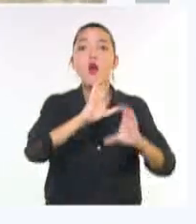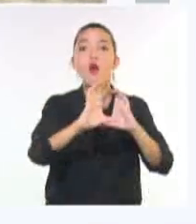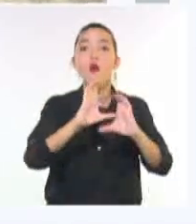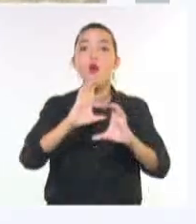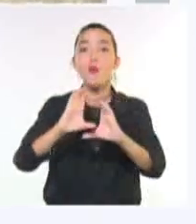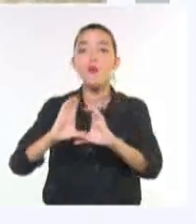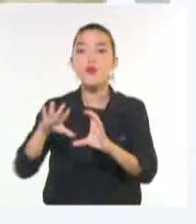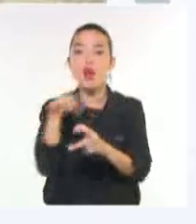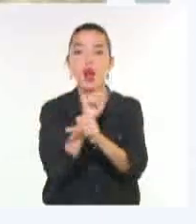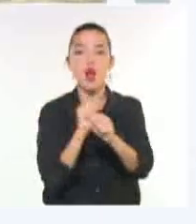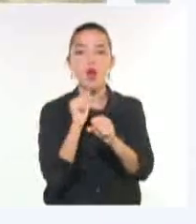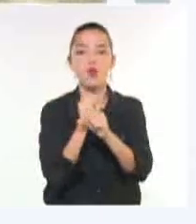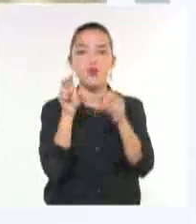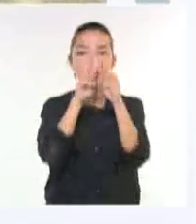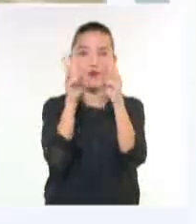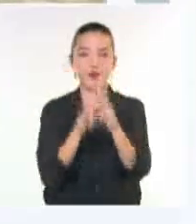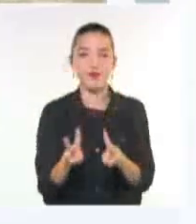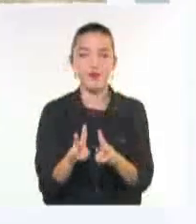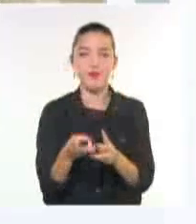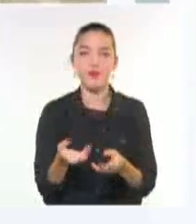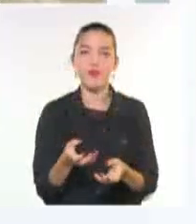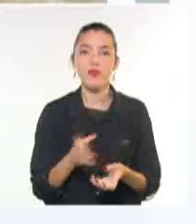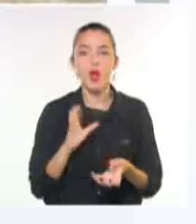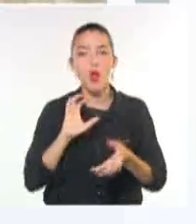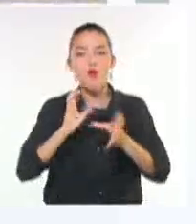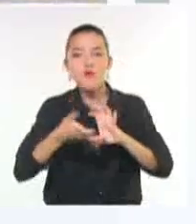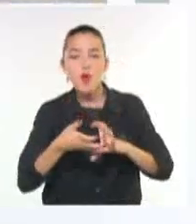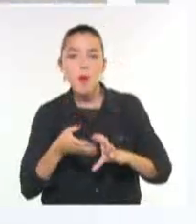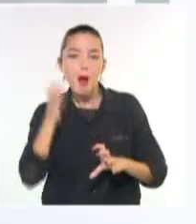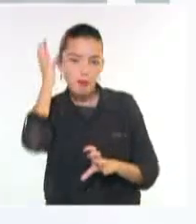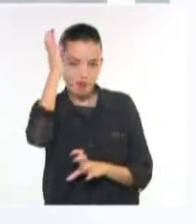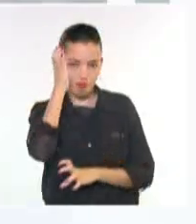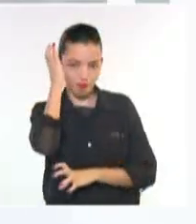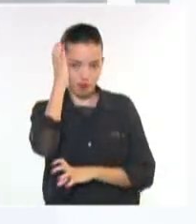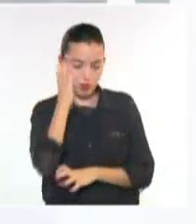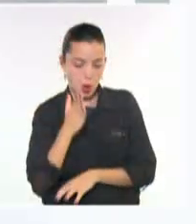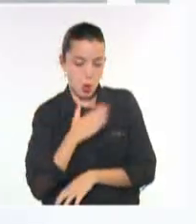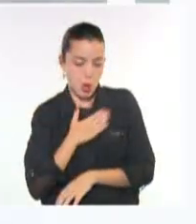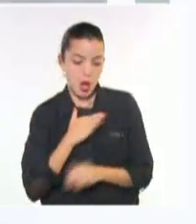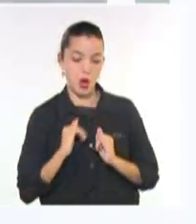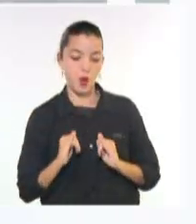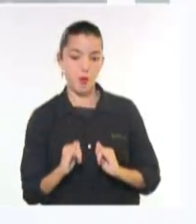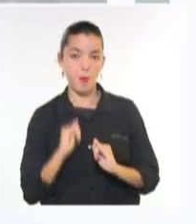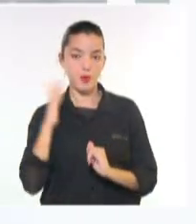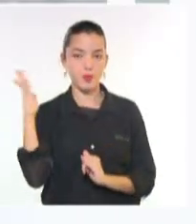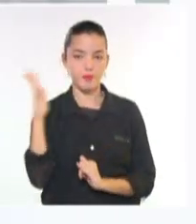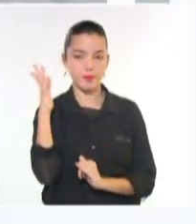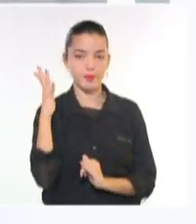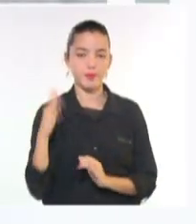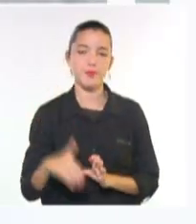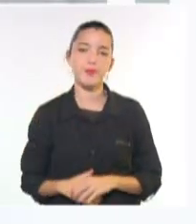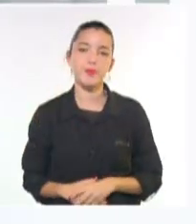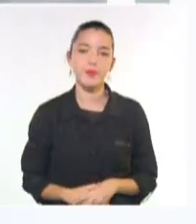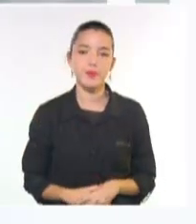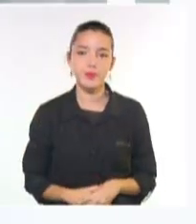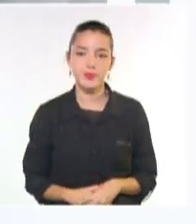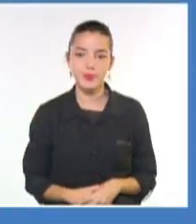de las plataformas digitales con sentido crítico cuando accedemos a informaciones meteorológicas.